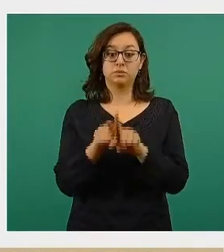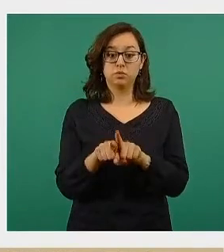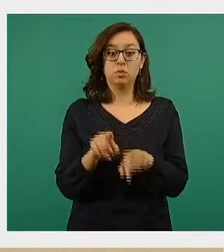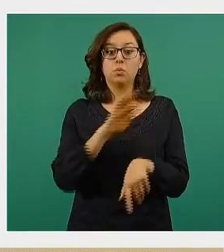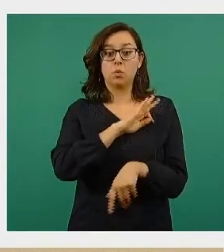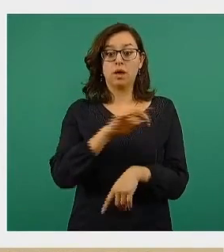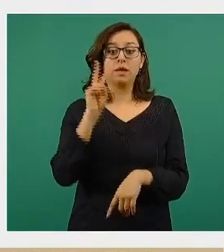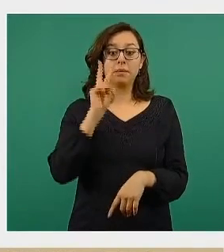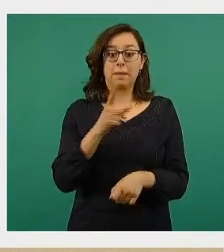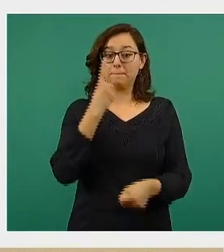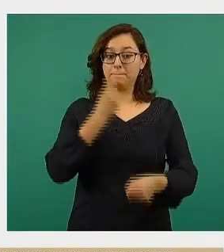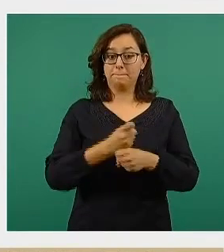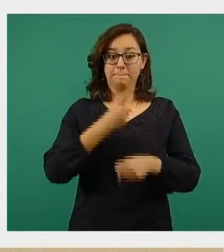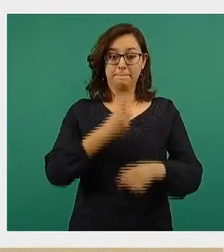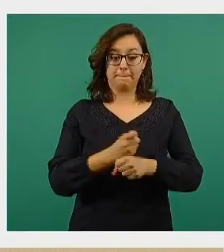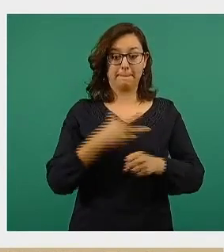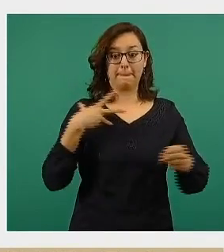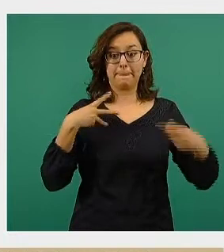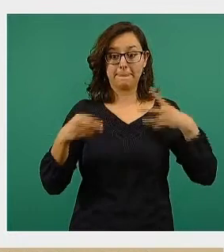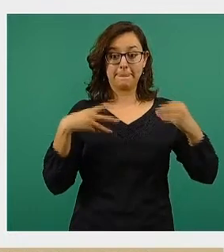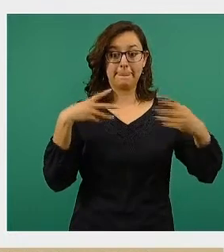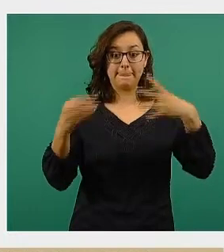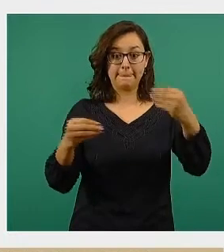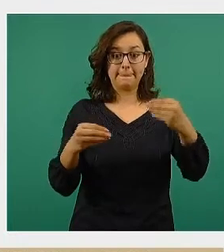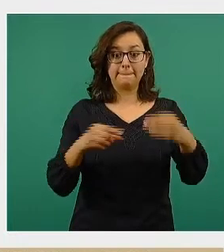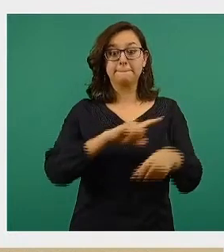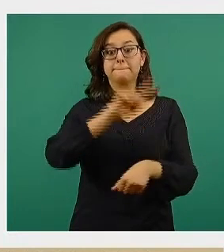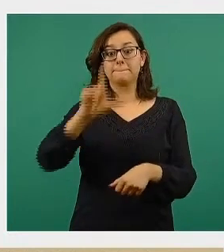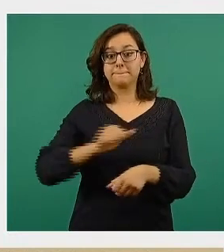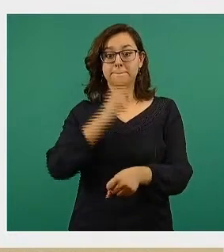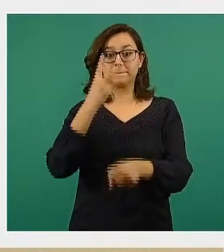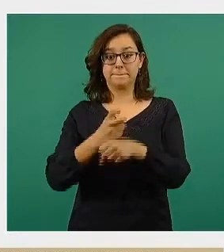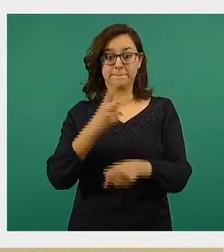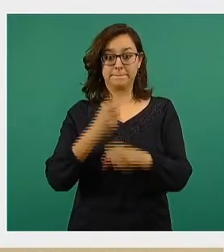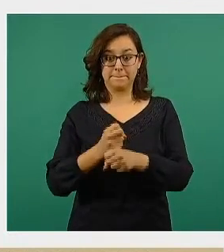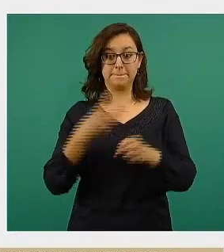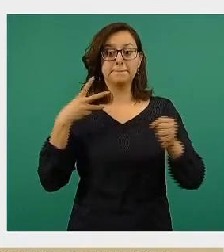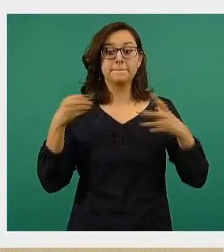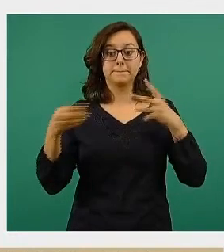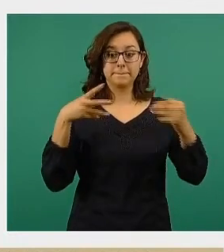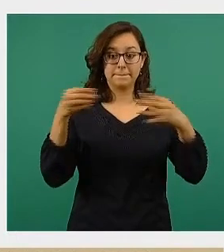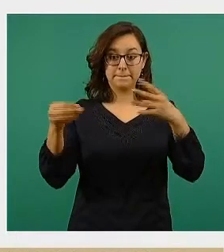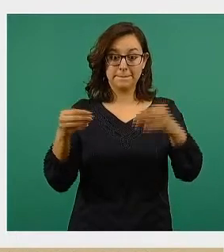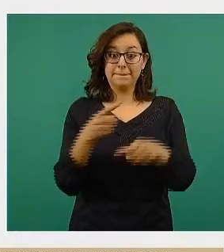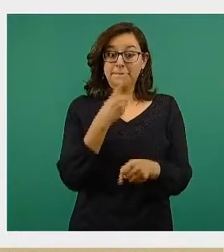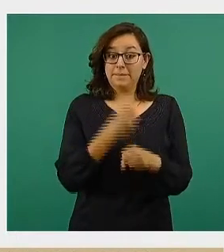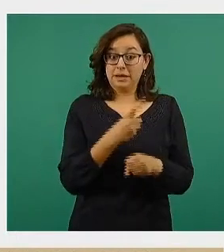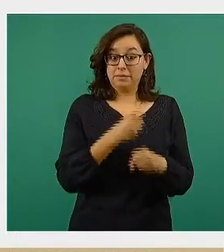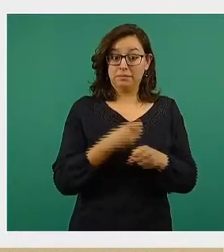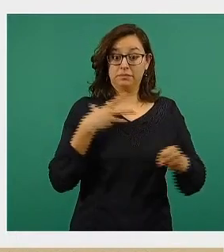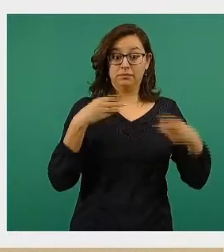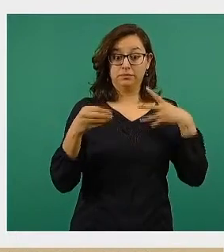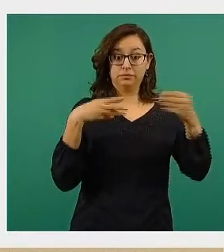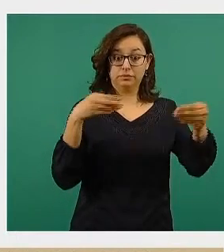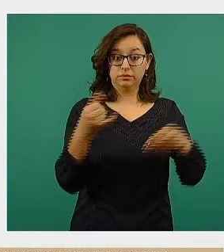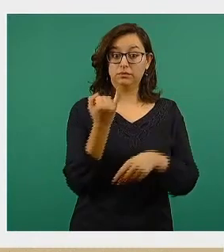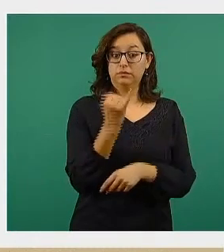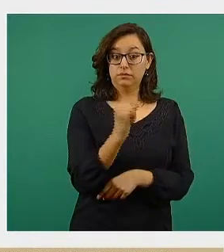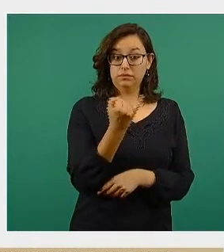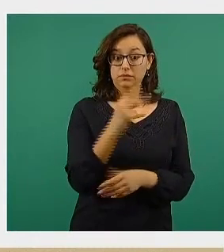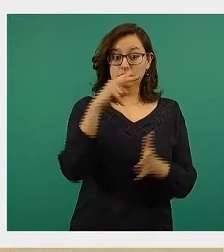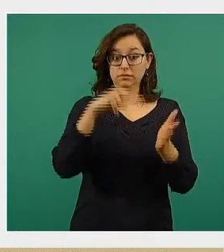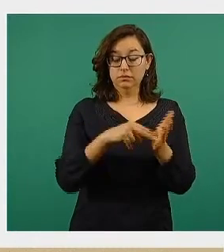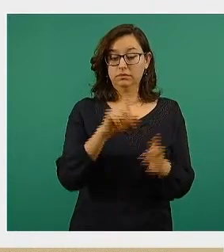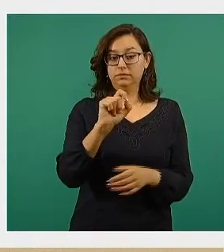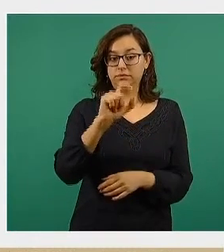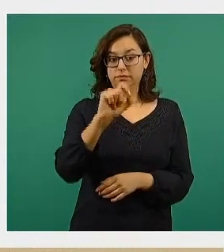que tuvimos en México claramente representados, uno a fines de julio del 2020, que está representado con el